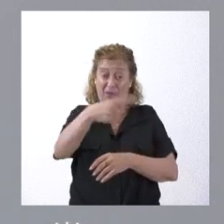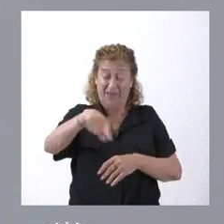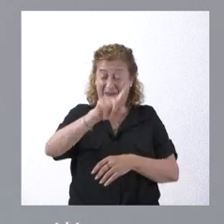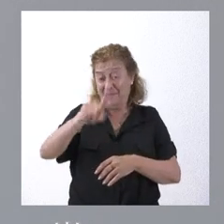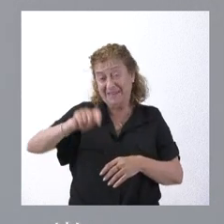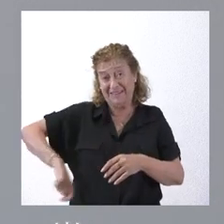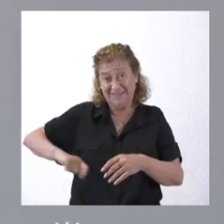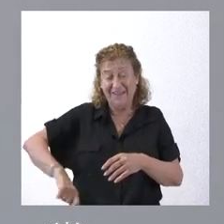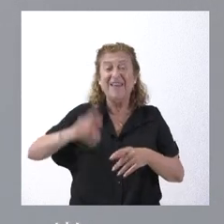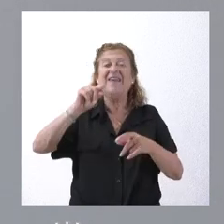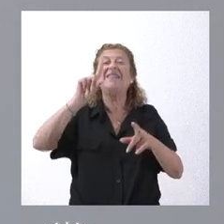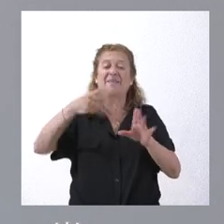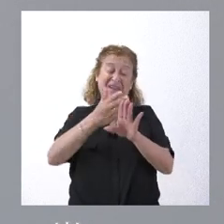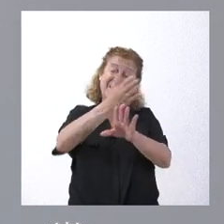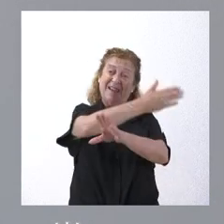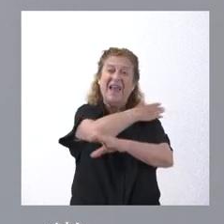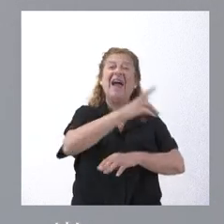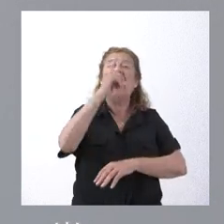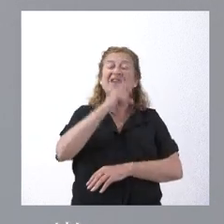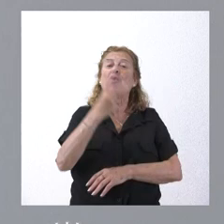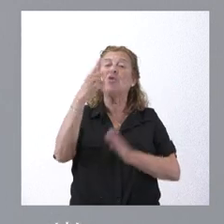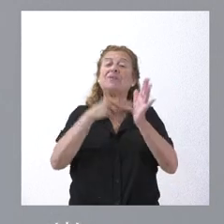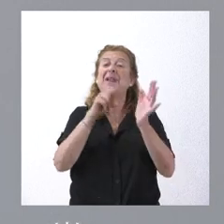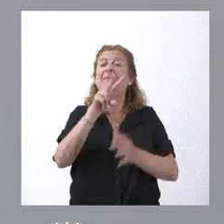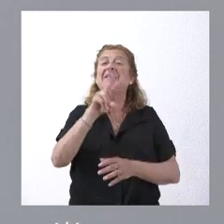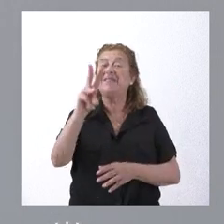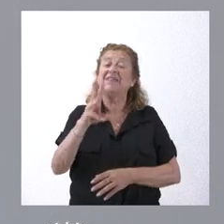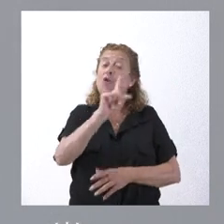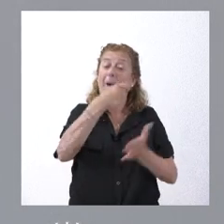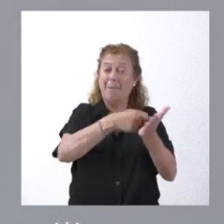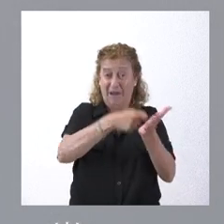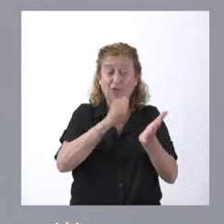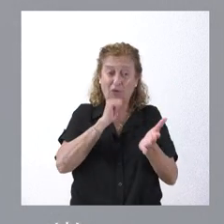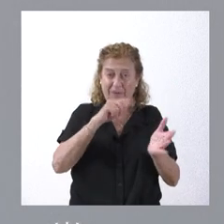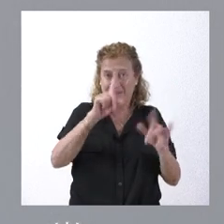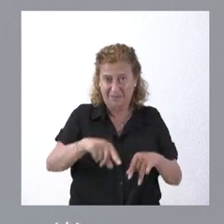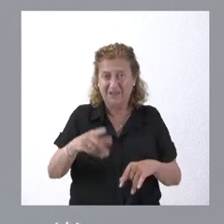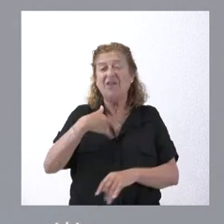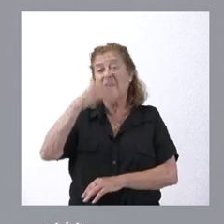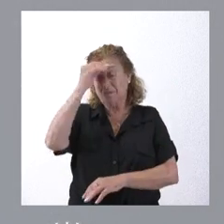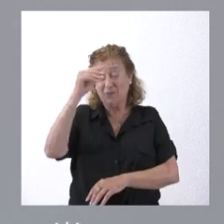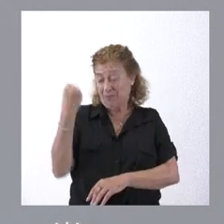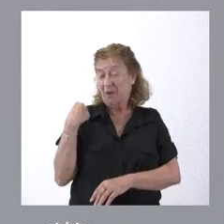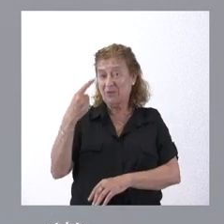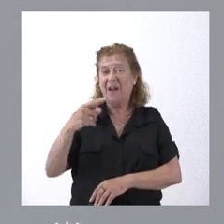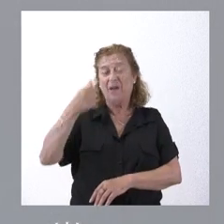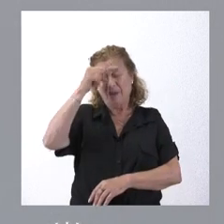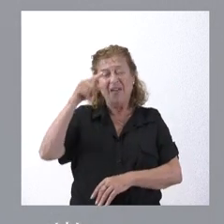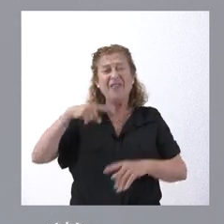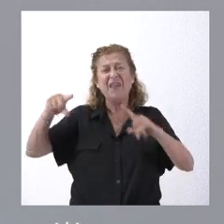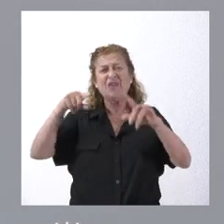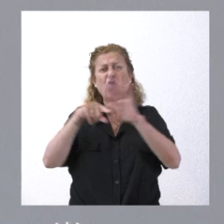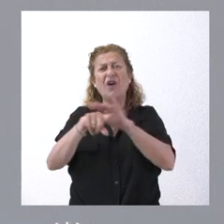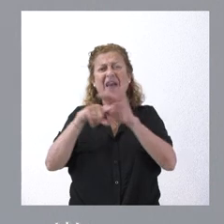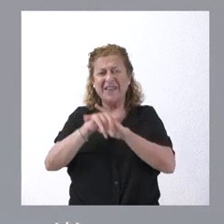también poder retrotraernos a los pagos del año 2023 que no se hubieran satisfechos. Yo creo que en el caso, y esa es su pregunta, del director gerente, también es el